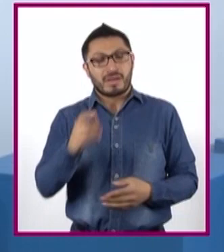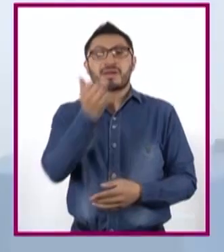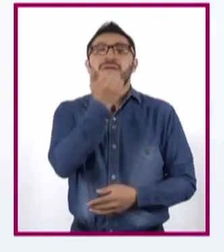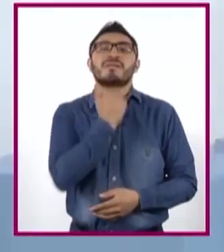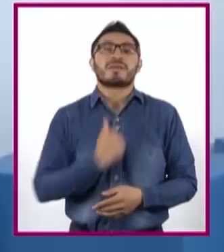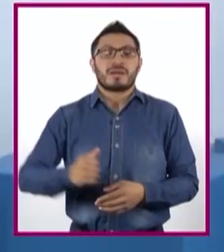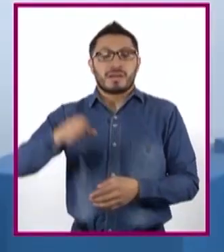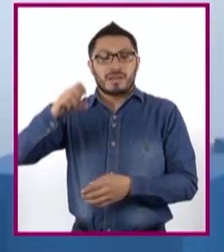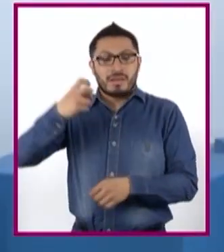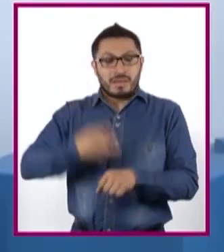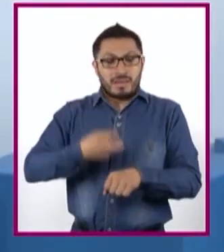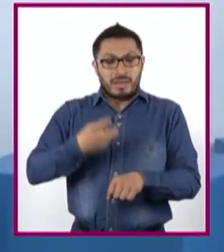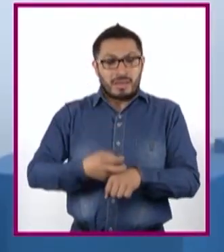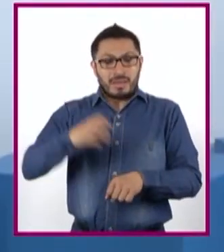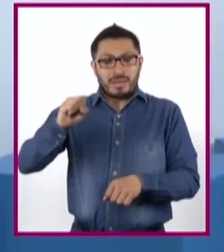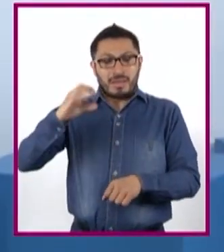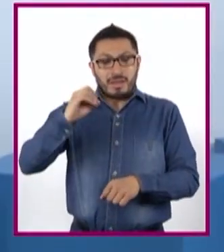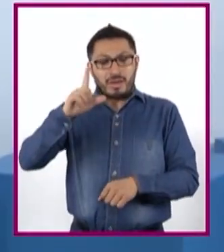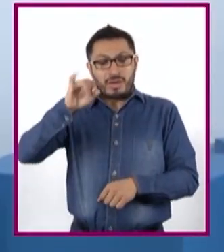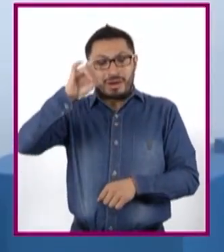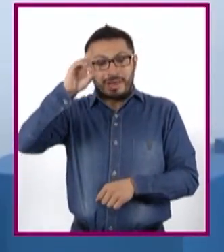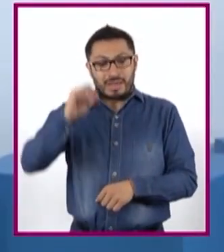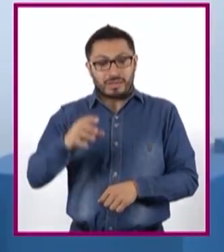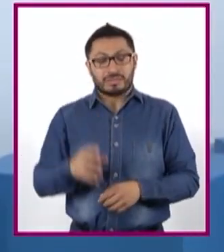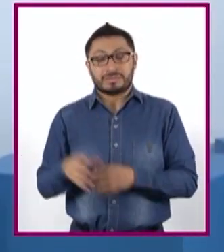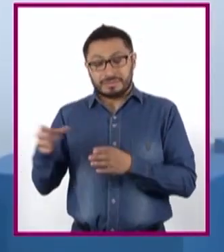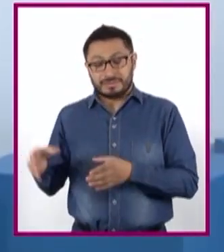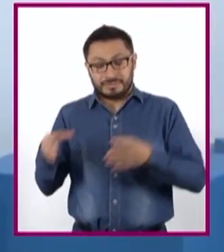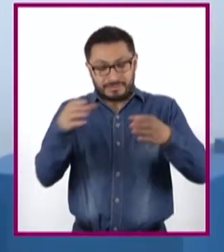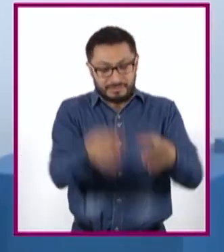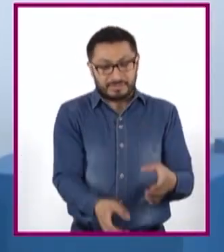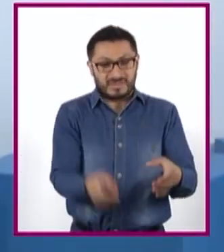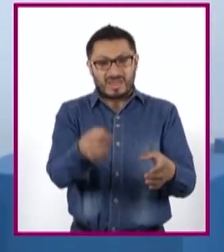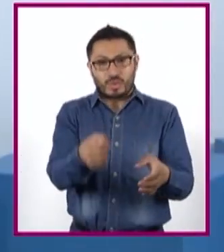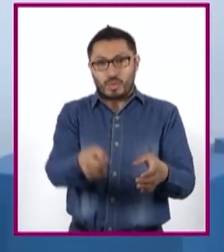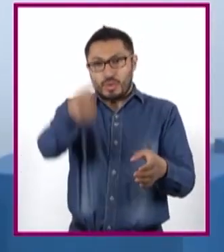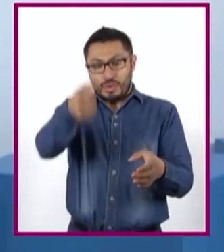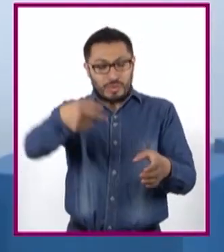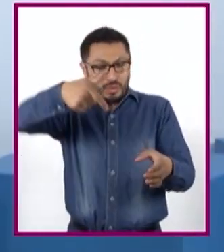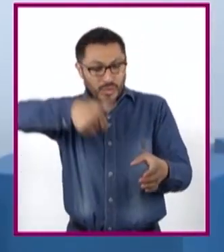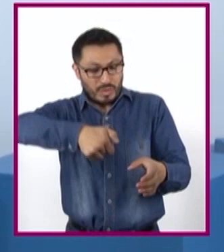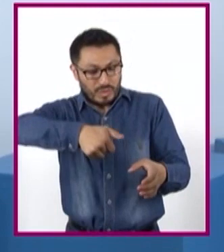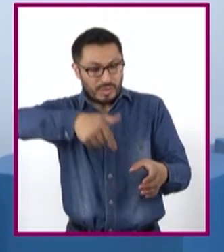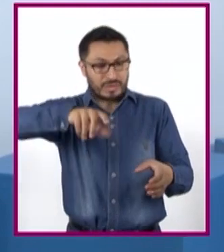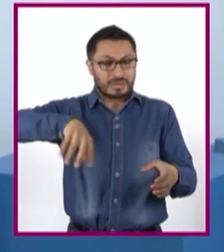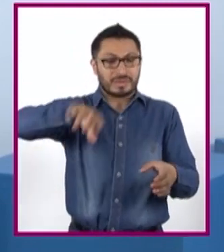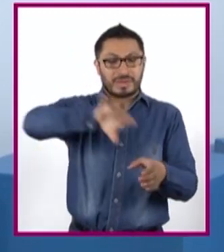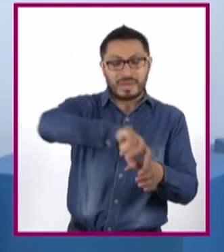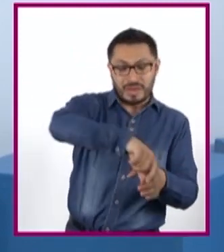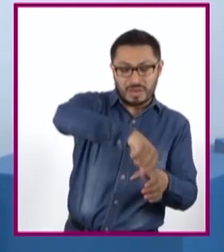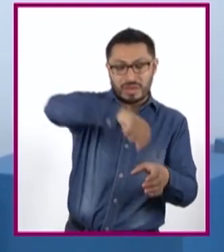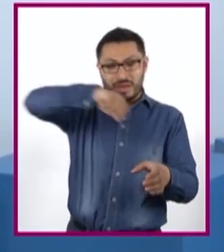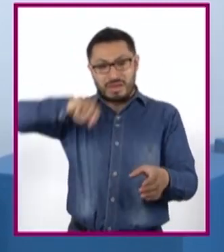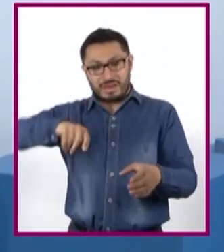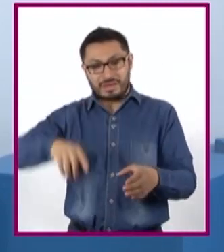sólido. Y aquí está el alcohol sólido. Así es, retiramos la tapa del alcohol.